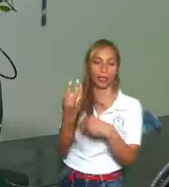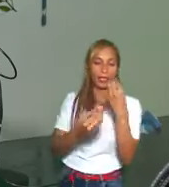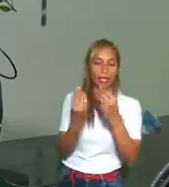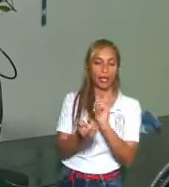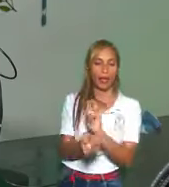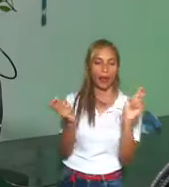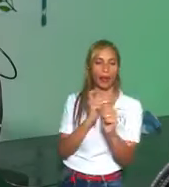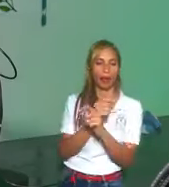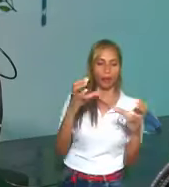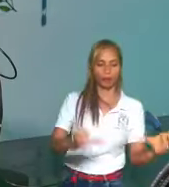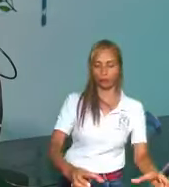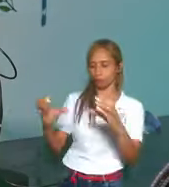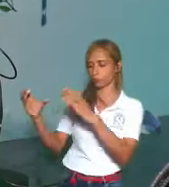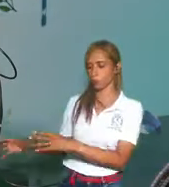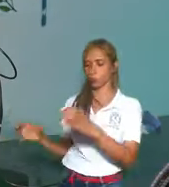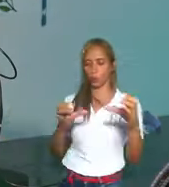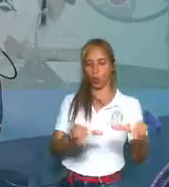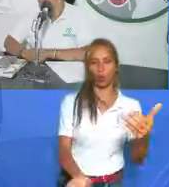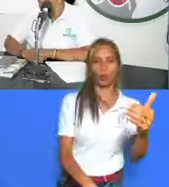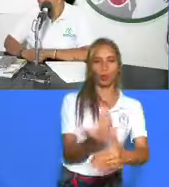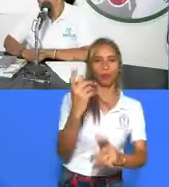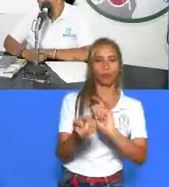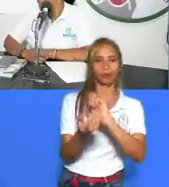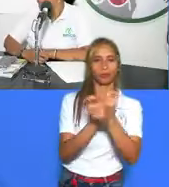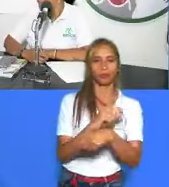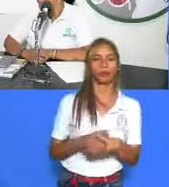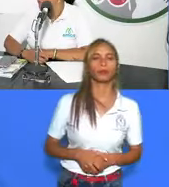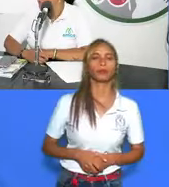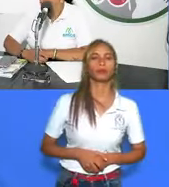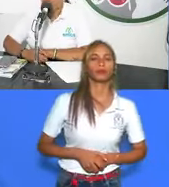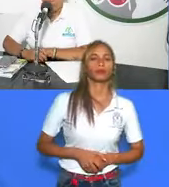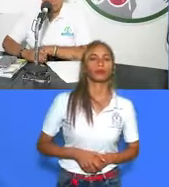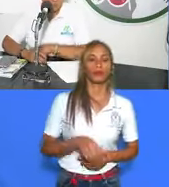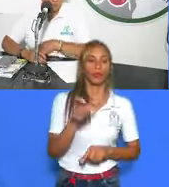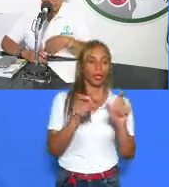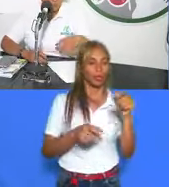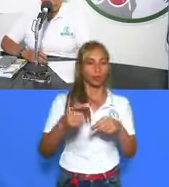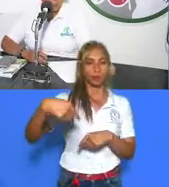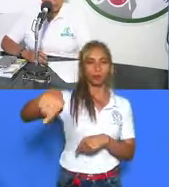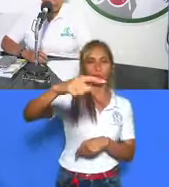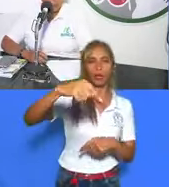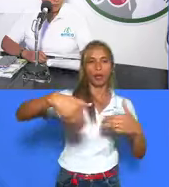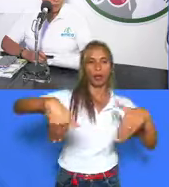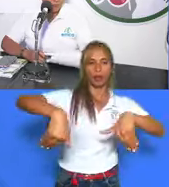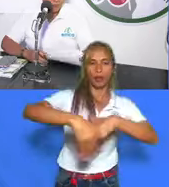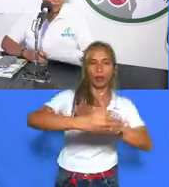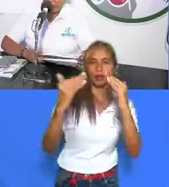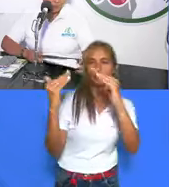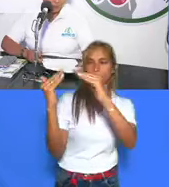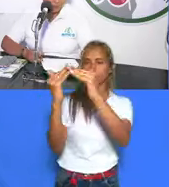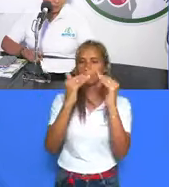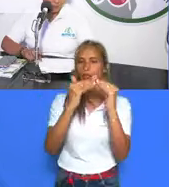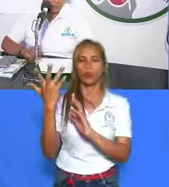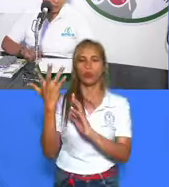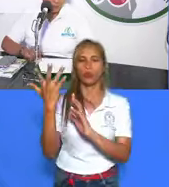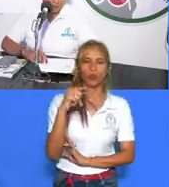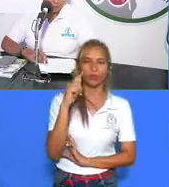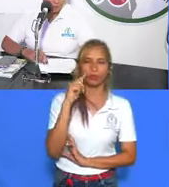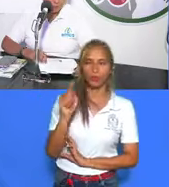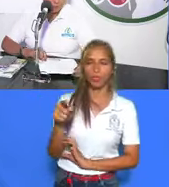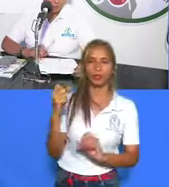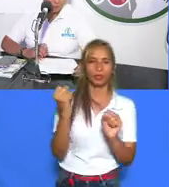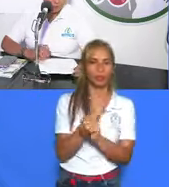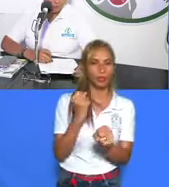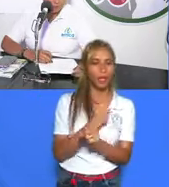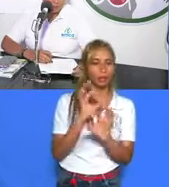medidores. Personas que van a estar allí, que están en la calle, en la zona urbana, todos los días y cumpliendo con una función específica, es